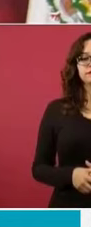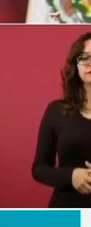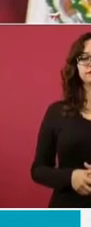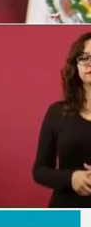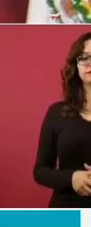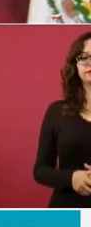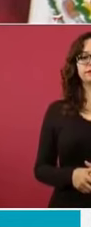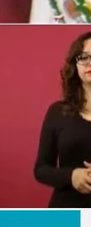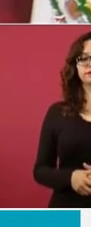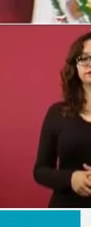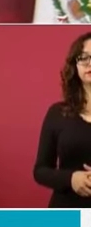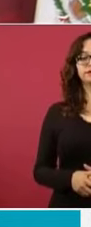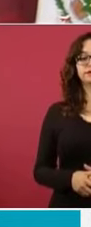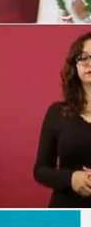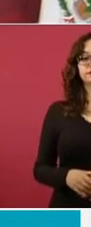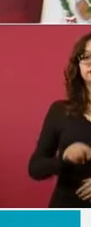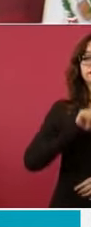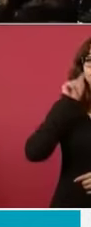en Sabinas